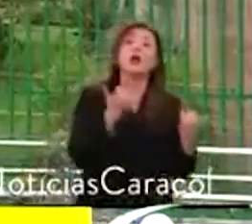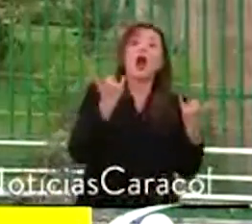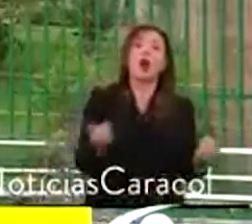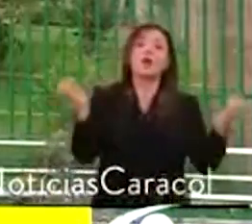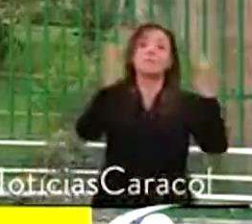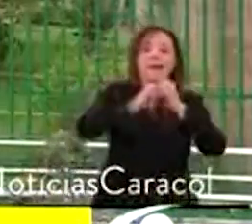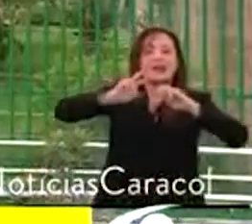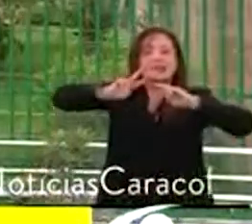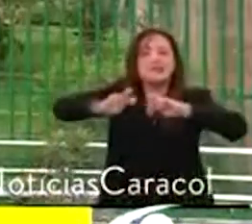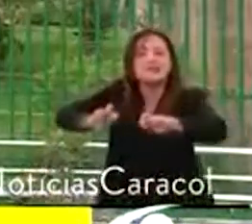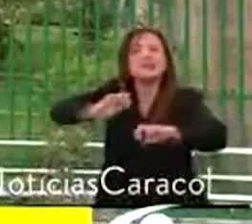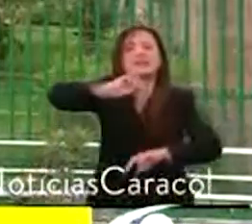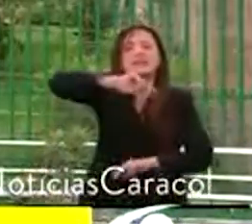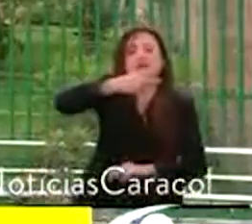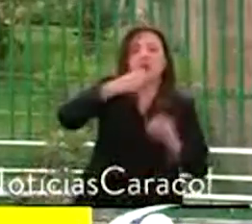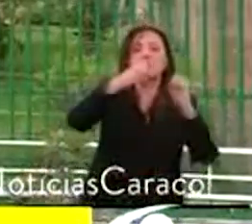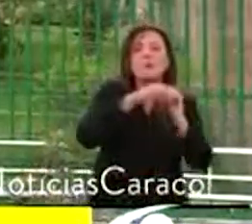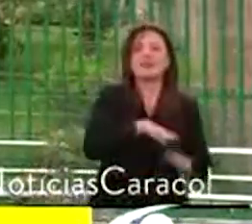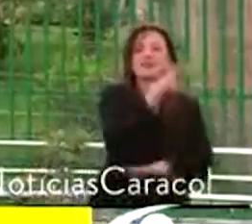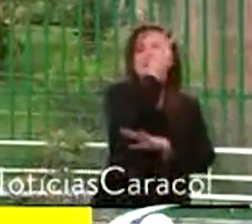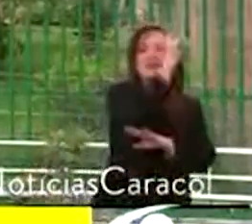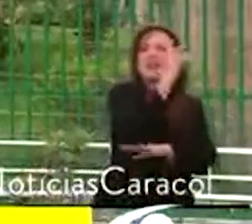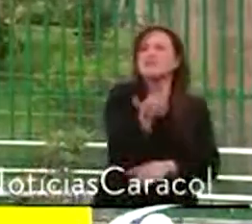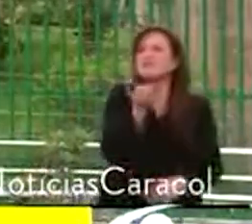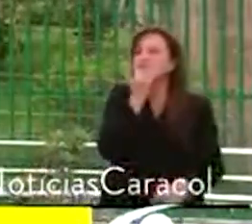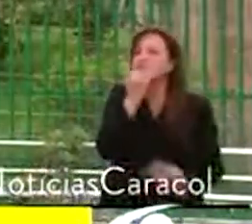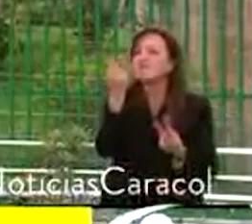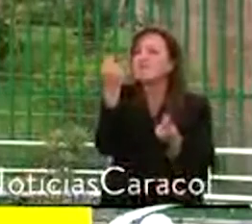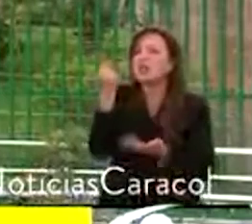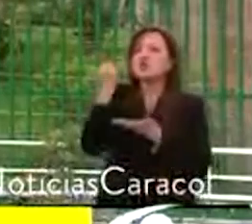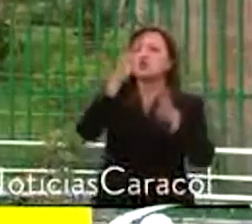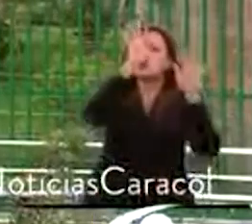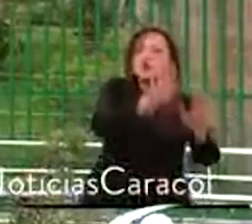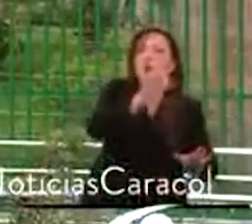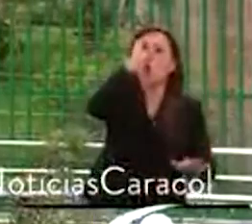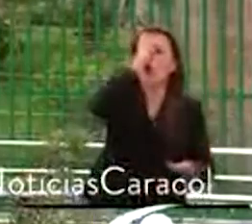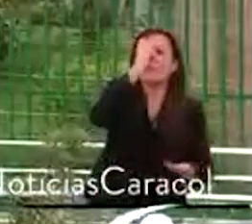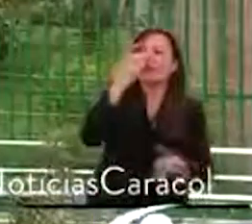investigativa por parte de la fiscalía para saber qué pasó con los dineros públicos